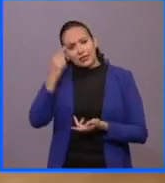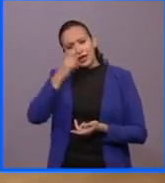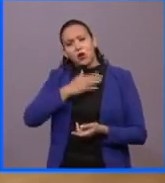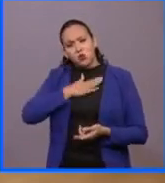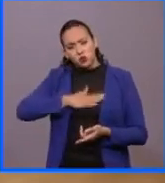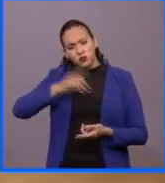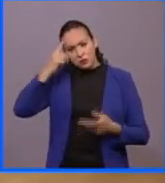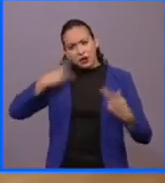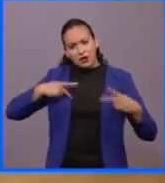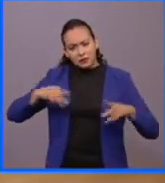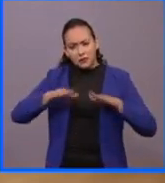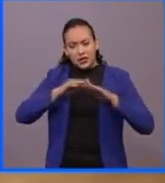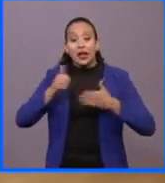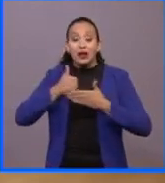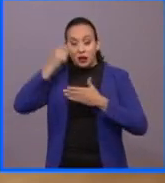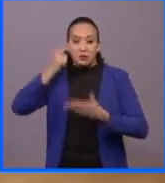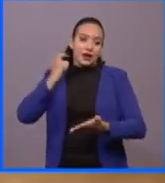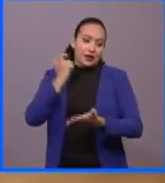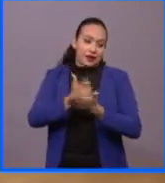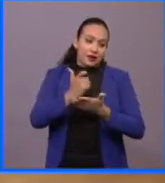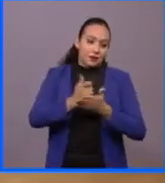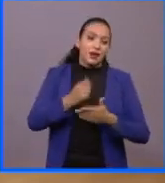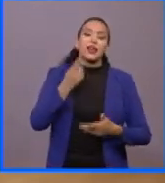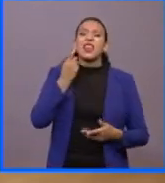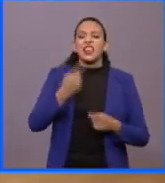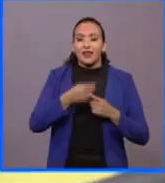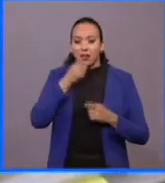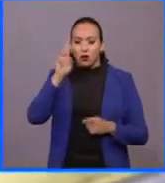y permita la recaudación, demandaron en la UNAM.